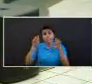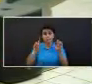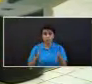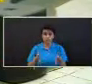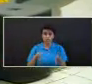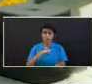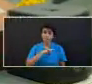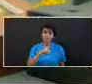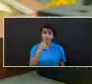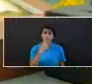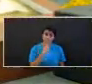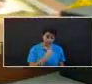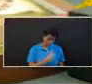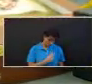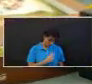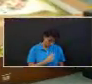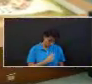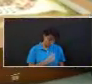será humillado,